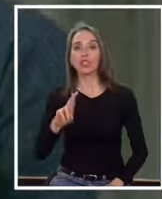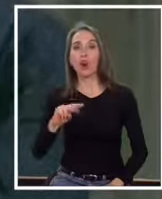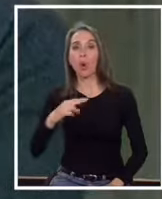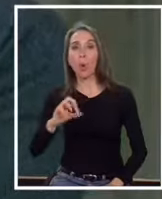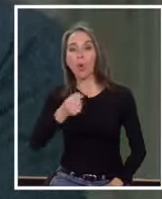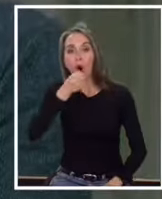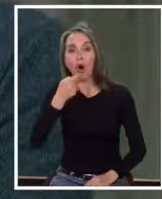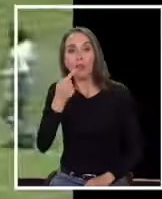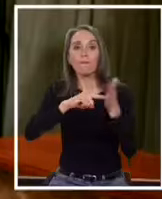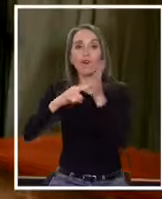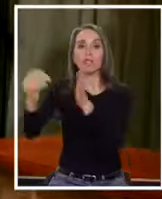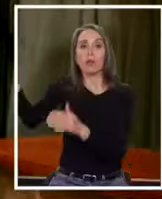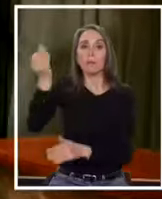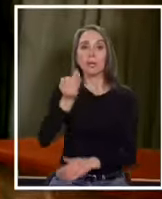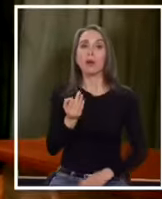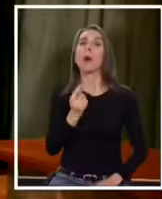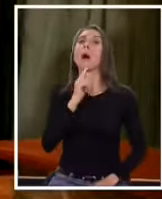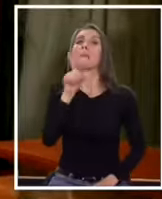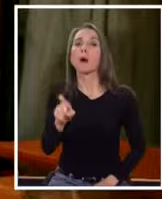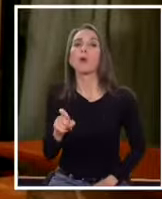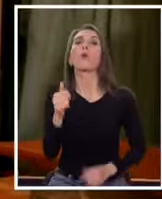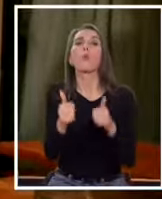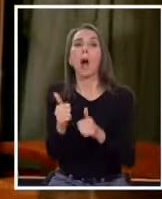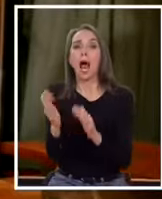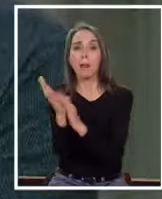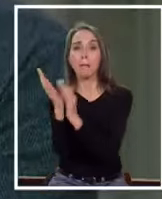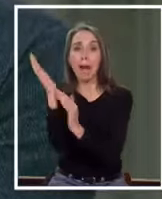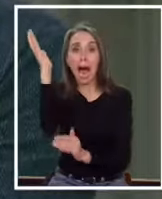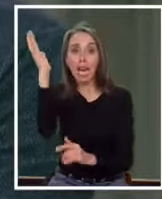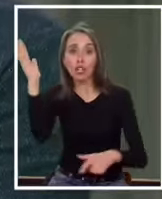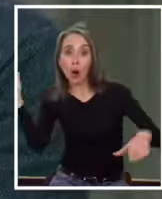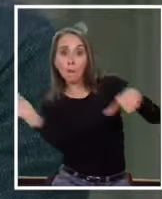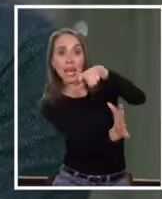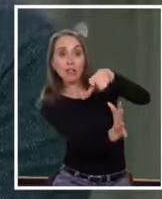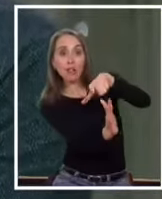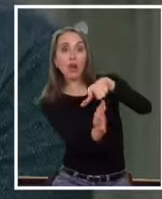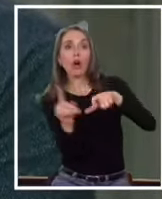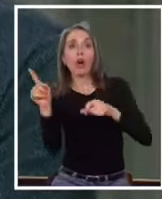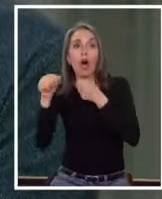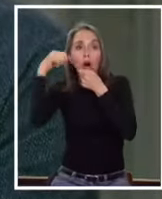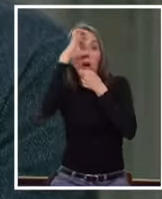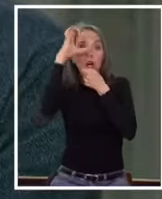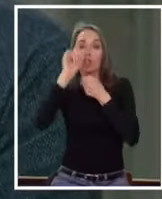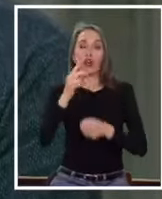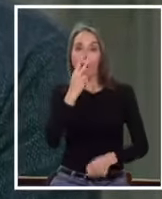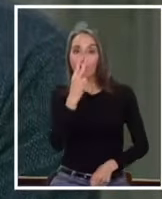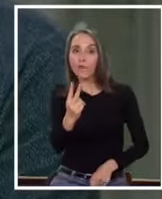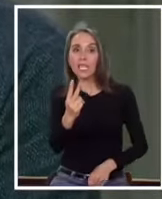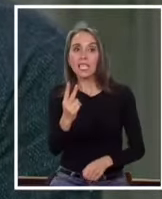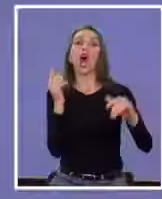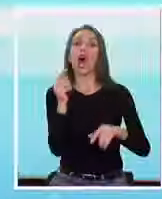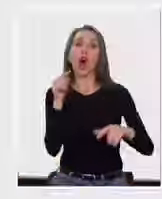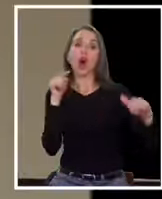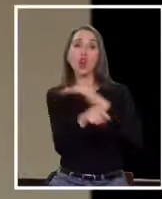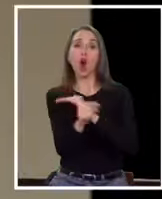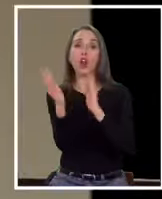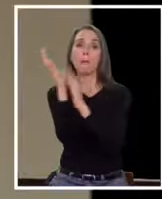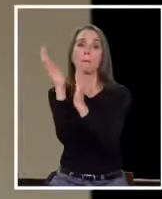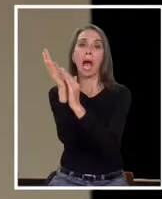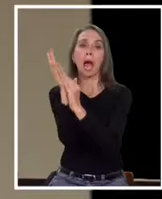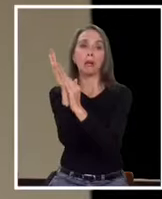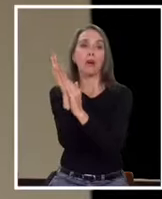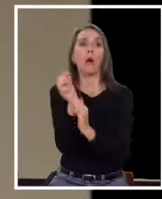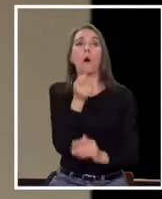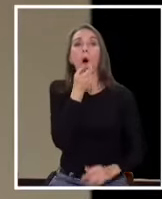Y va a Estudios Centrales y le pregunta, ¿fue mano, Ricardo? Y en estudio le dicen, No, yo la veo que es con la cabeza. Y el